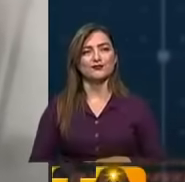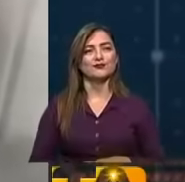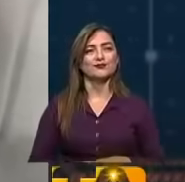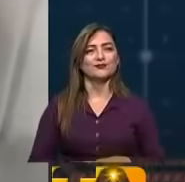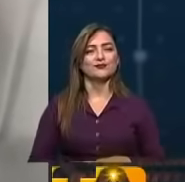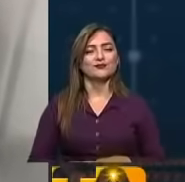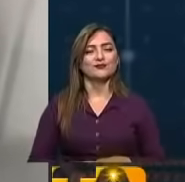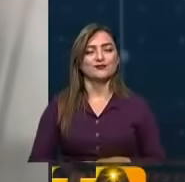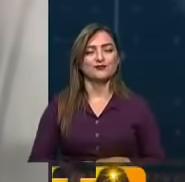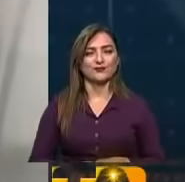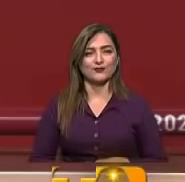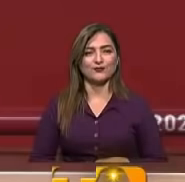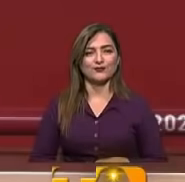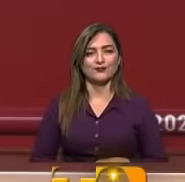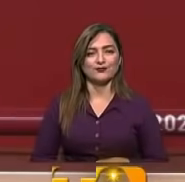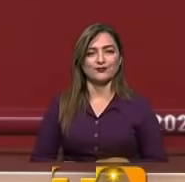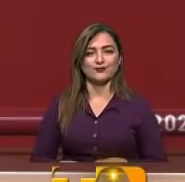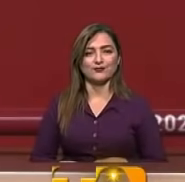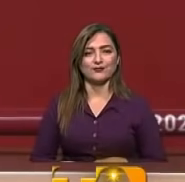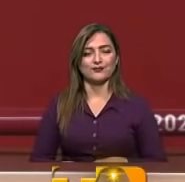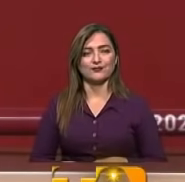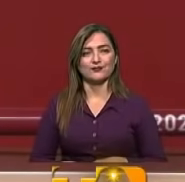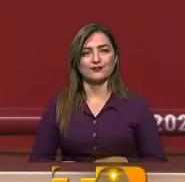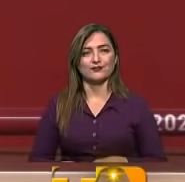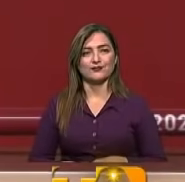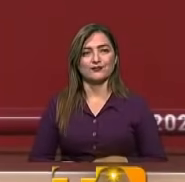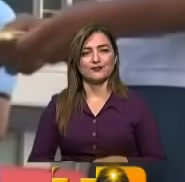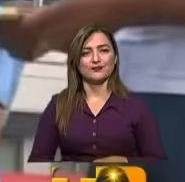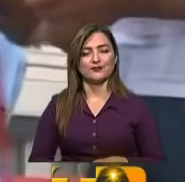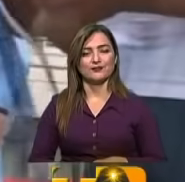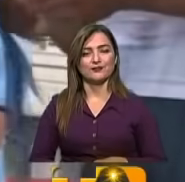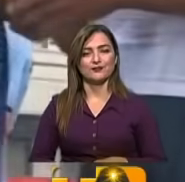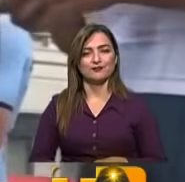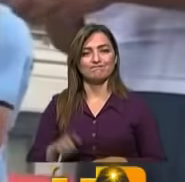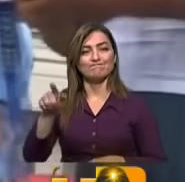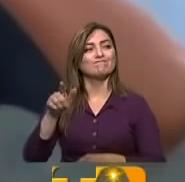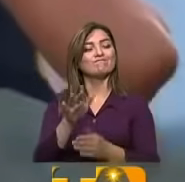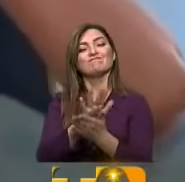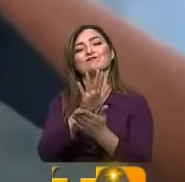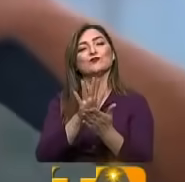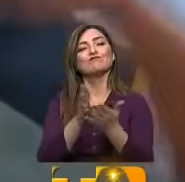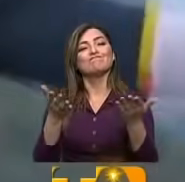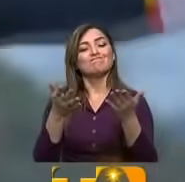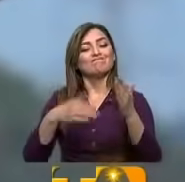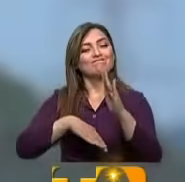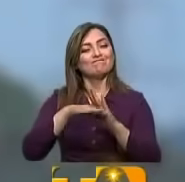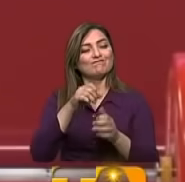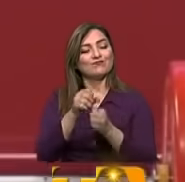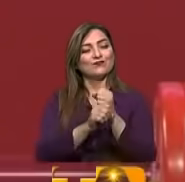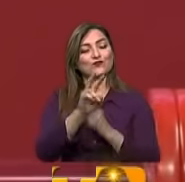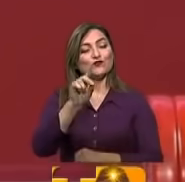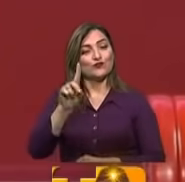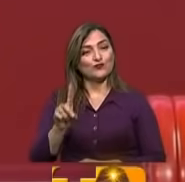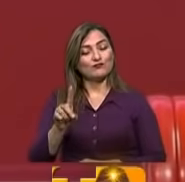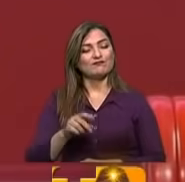y tú eres de Ecuador, Ecuador ecuatoriano. Estas imágenes marcaron sin duda este 2021,